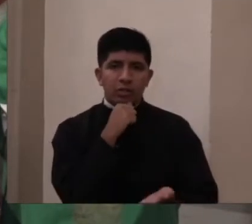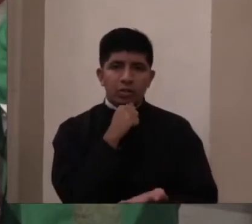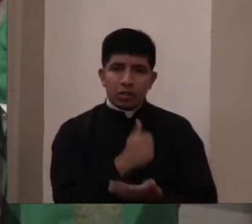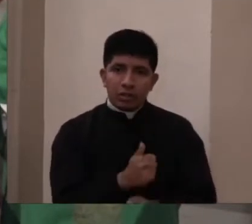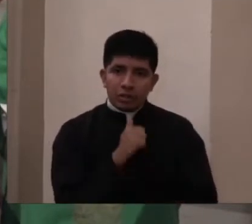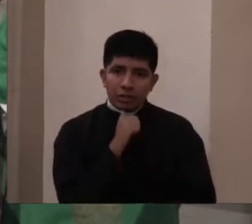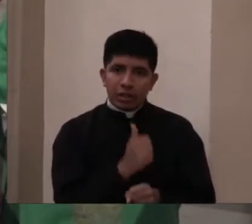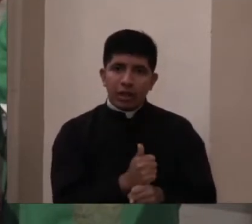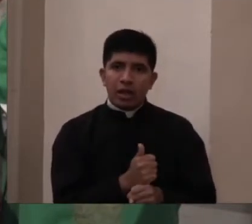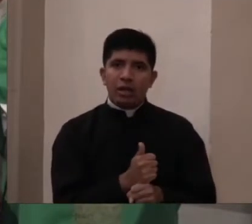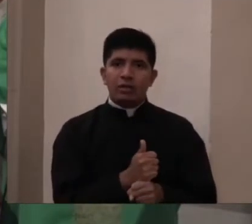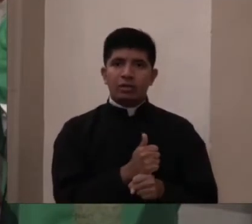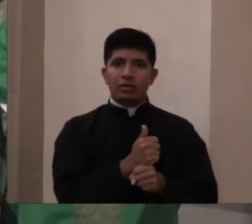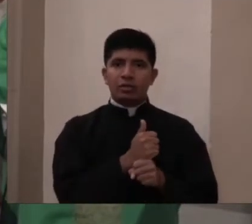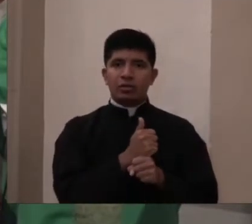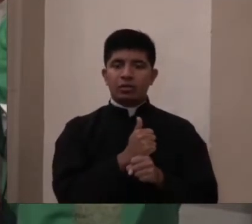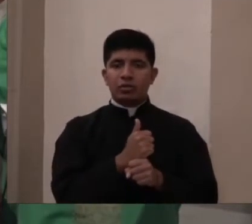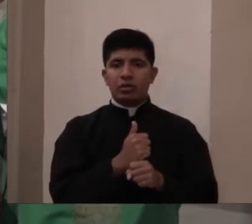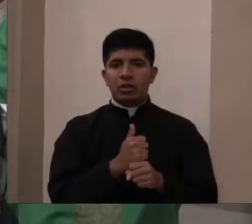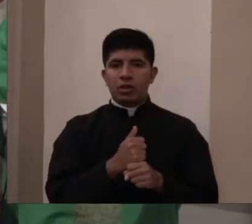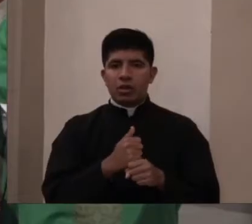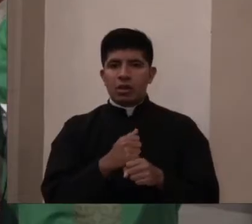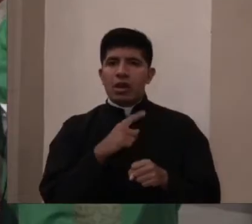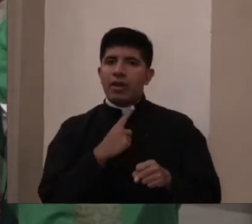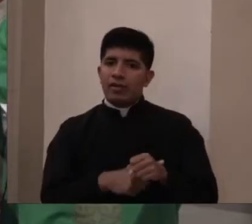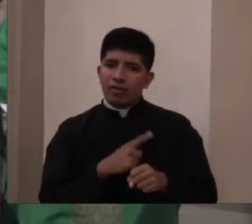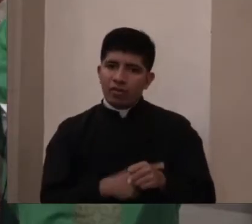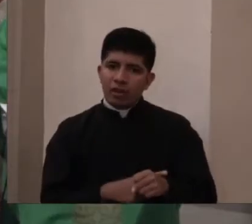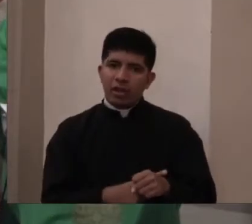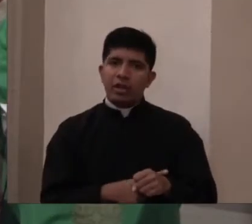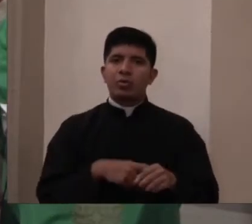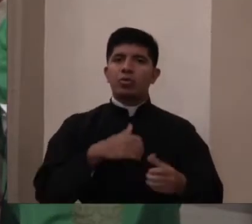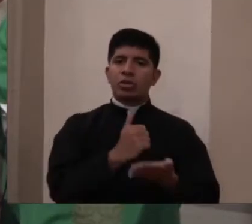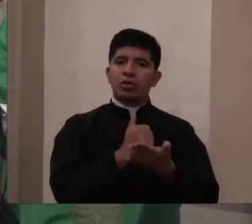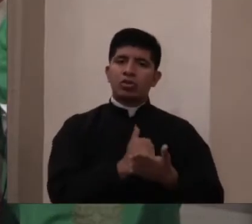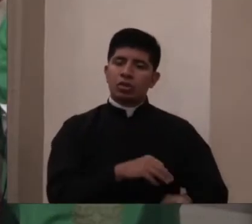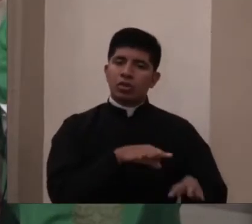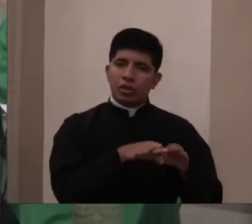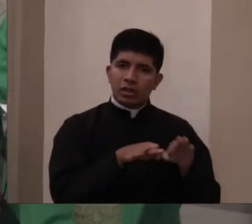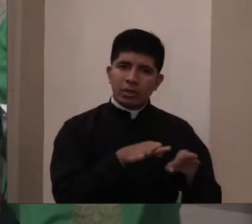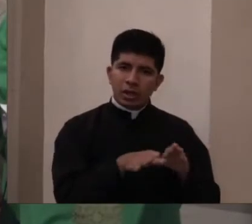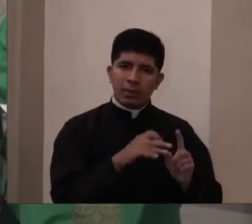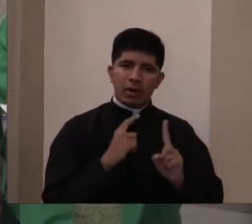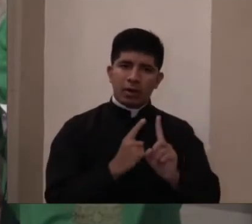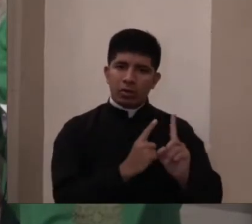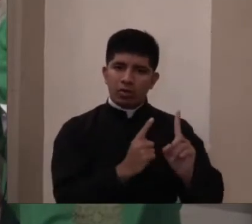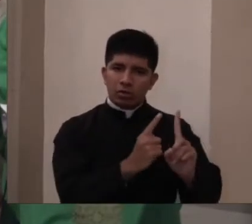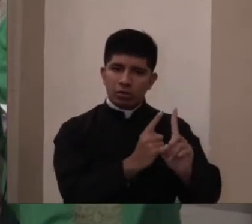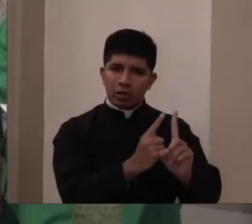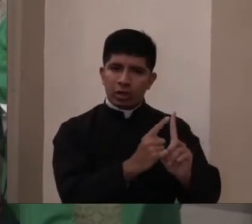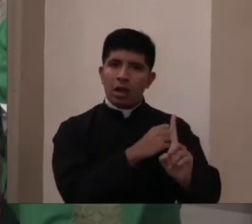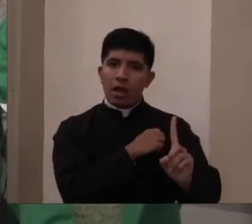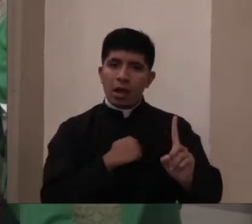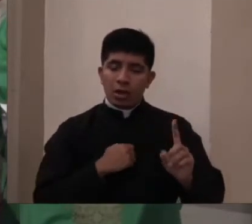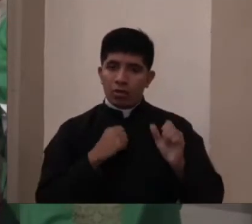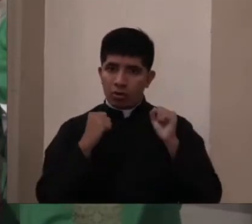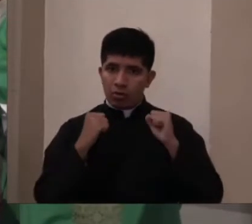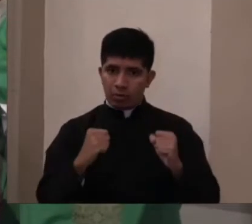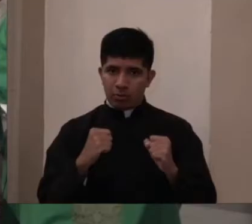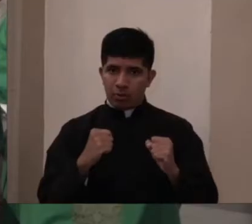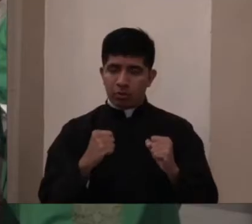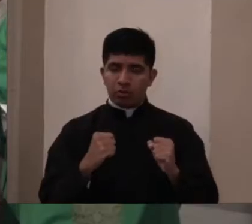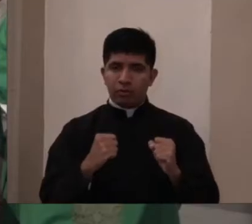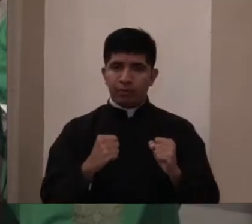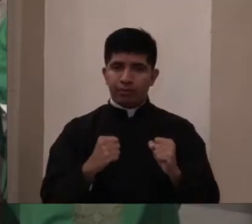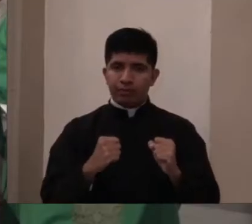cargo, las personas que colaboran con nosotros en el trabajo. Tenemos la responsabilidad de darles